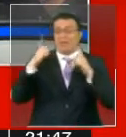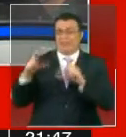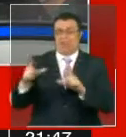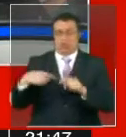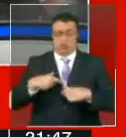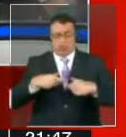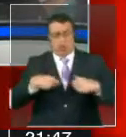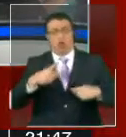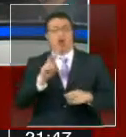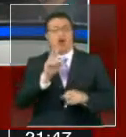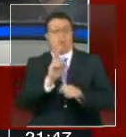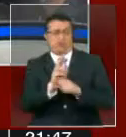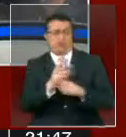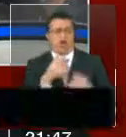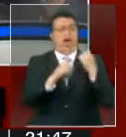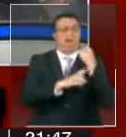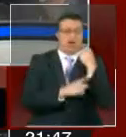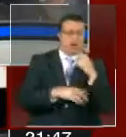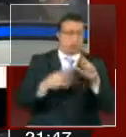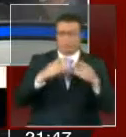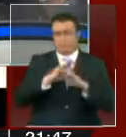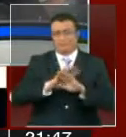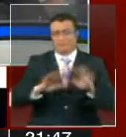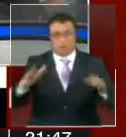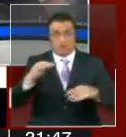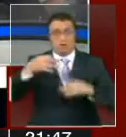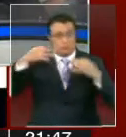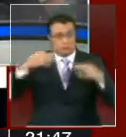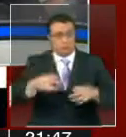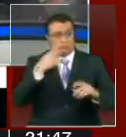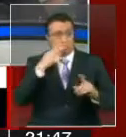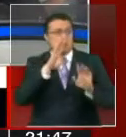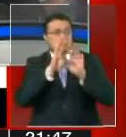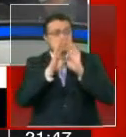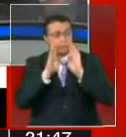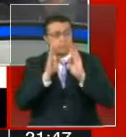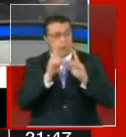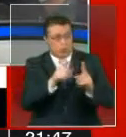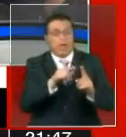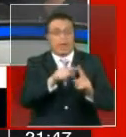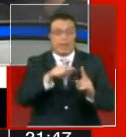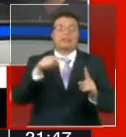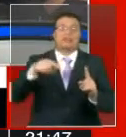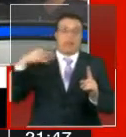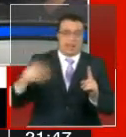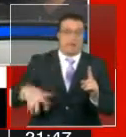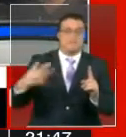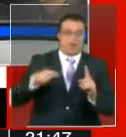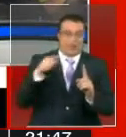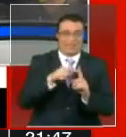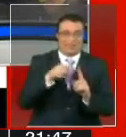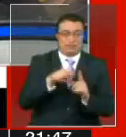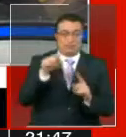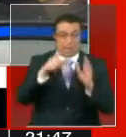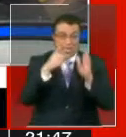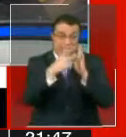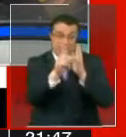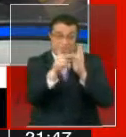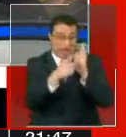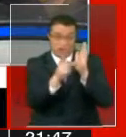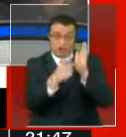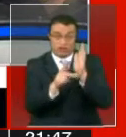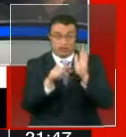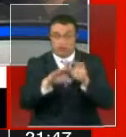gran preparación, sino la honorabilidad, la transparencia, su trayectoria, va a ser muy importante. Y hacer un diagnóstico de todos